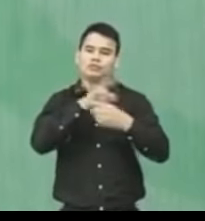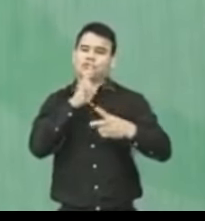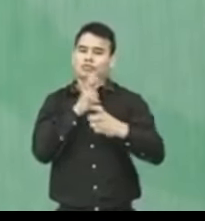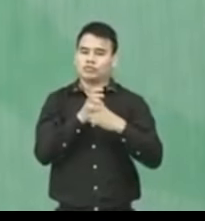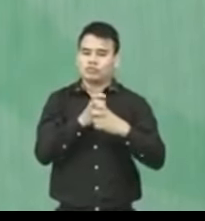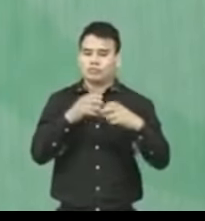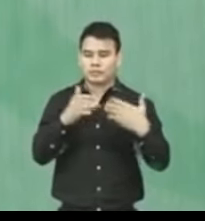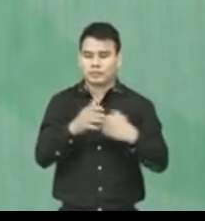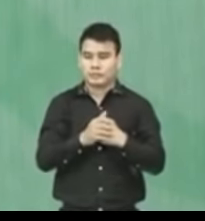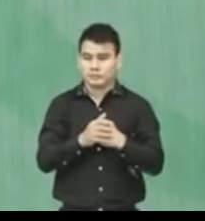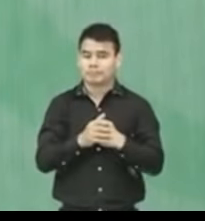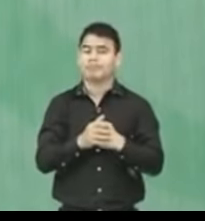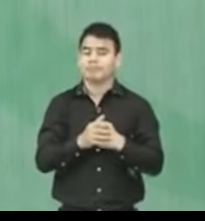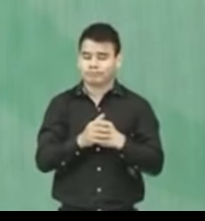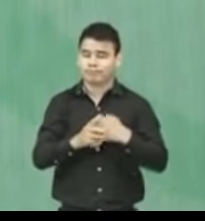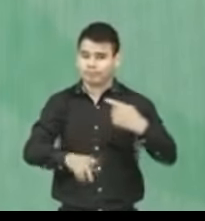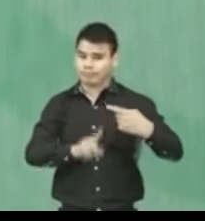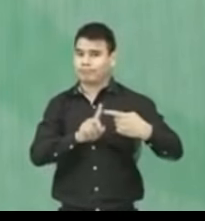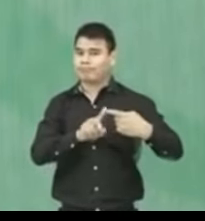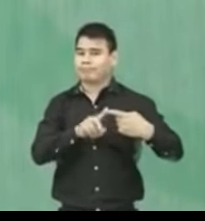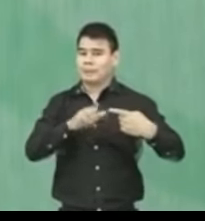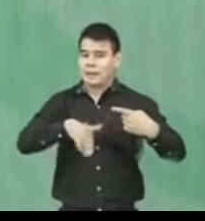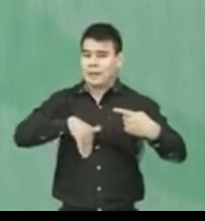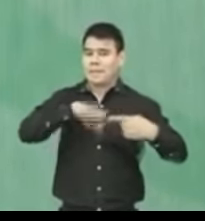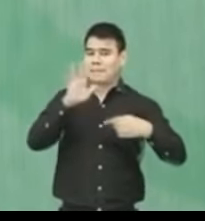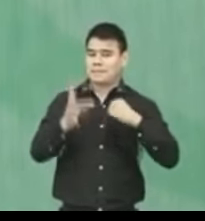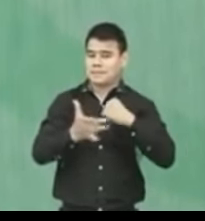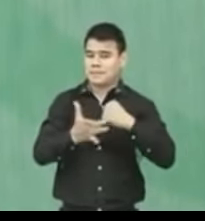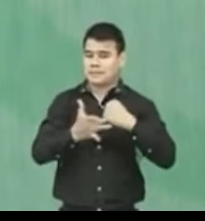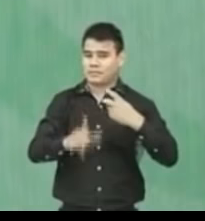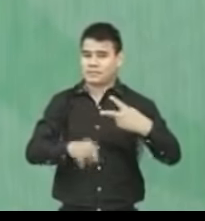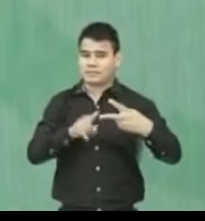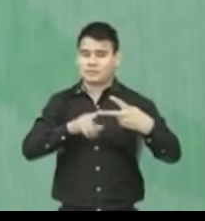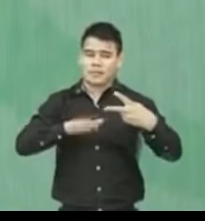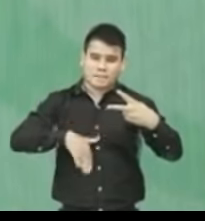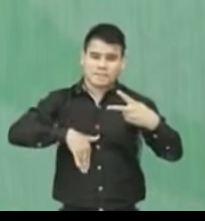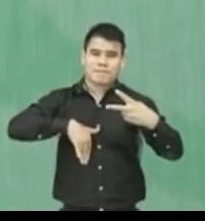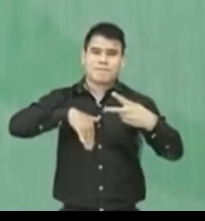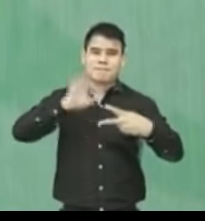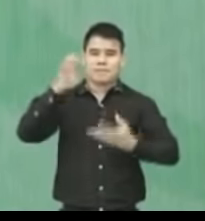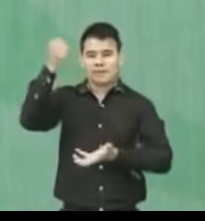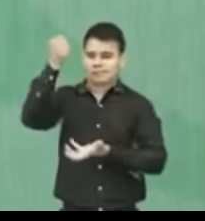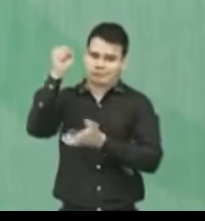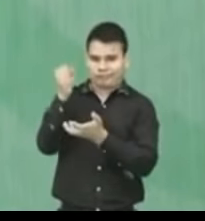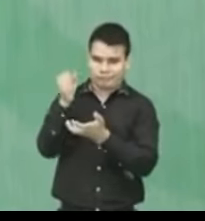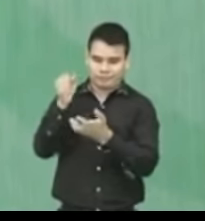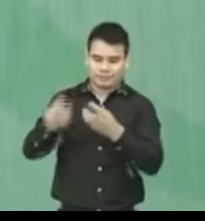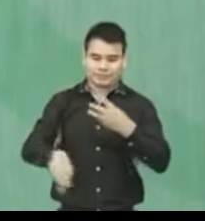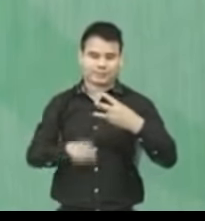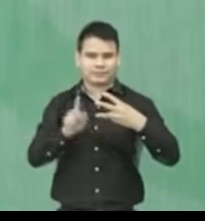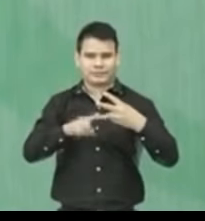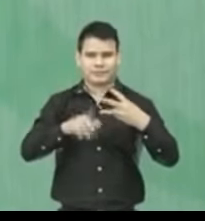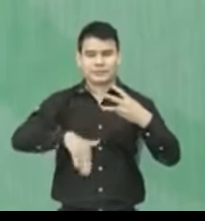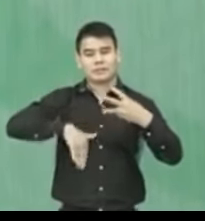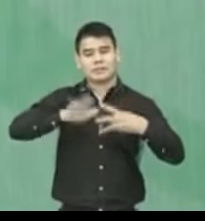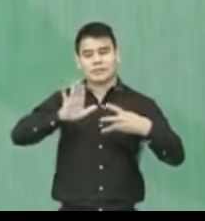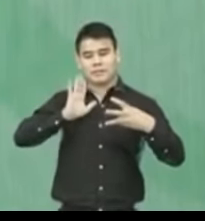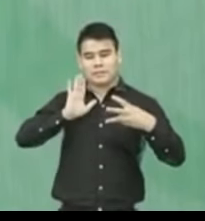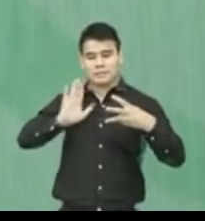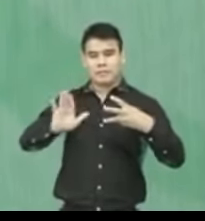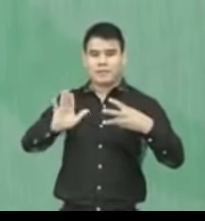más endeudamiento más déficit fiscal lo ha ganado por una afectación en desempleo